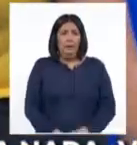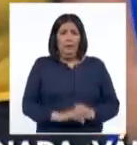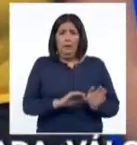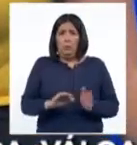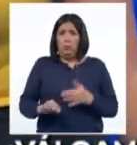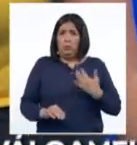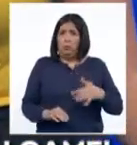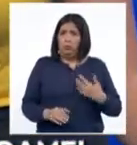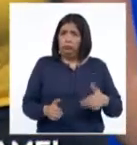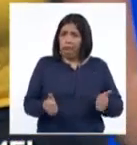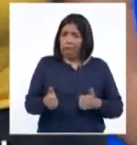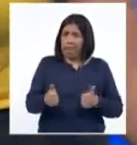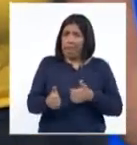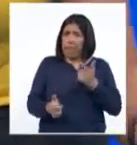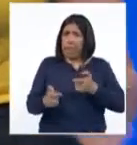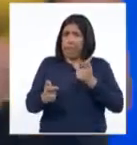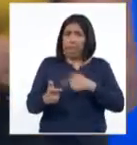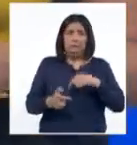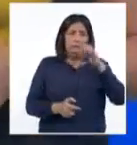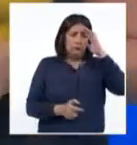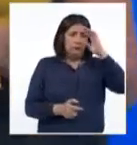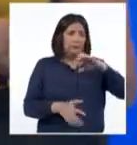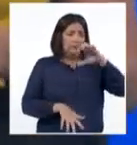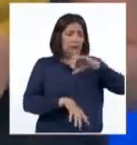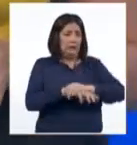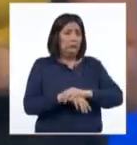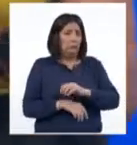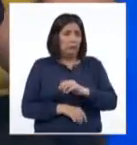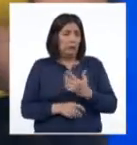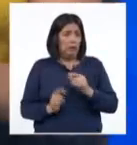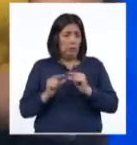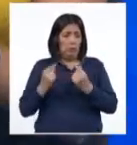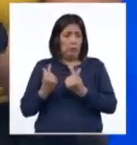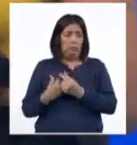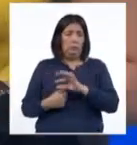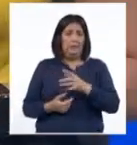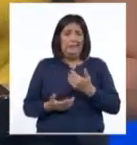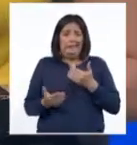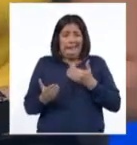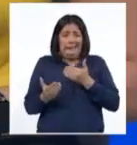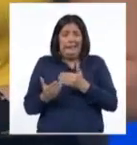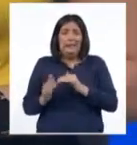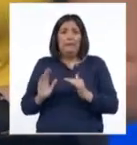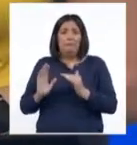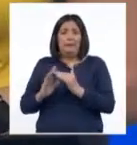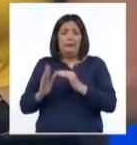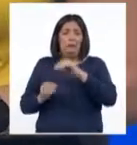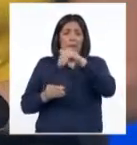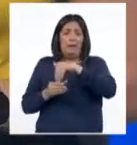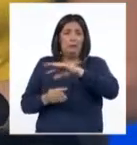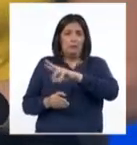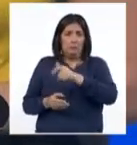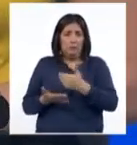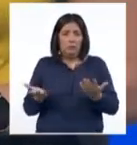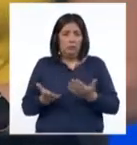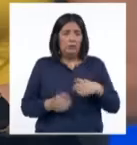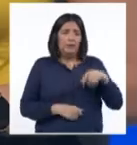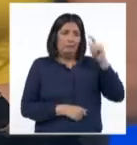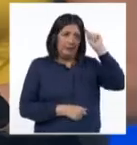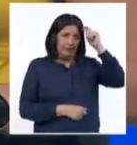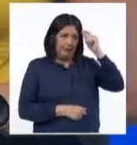Tras una persecución y balacera de película, la policía capturó a un grupo de delincuentes que estaba a punto de asaltar un banco. Esto sucedió en